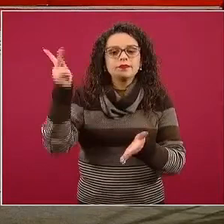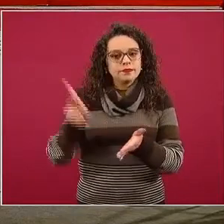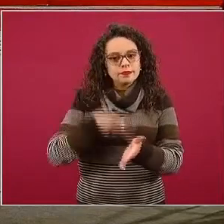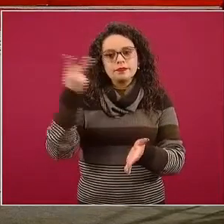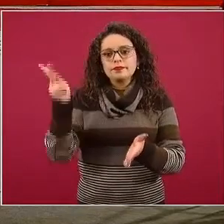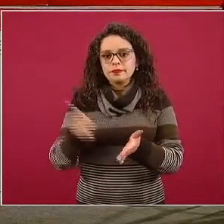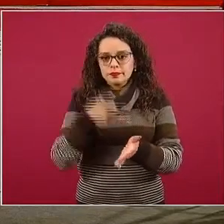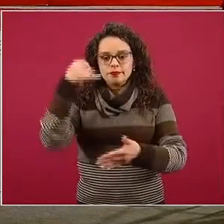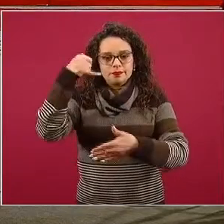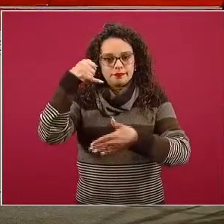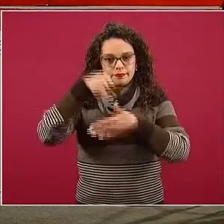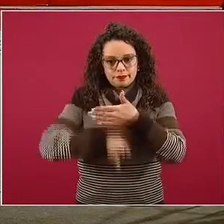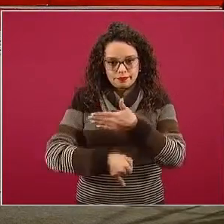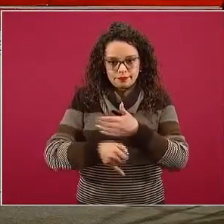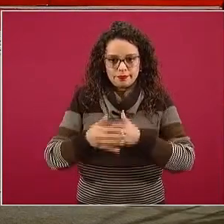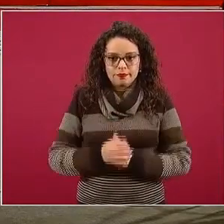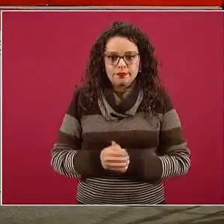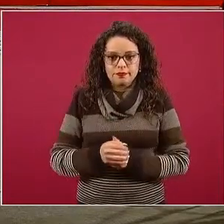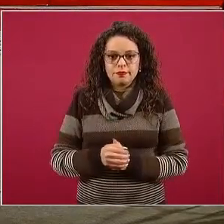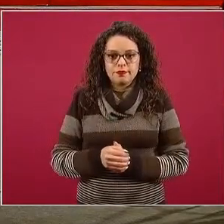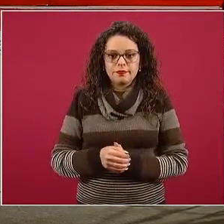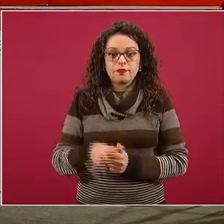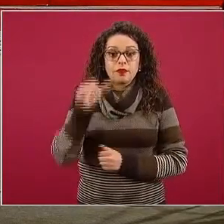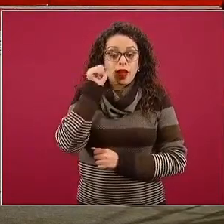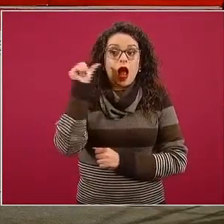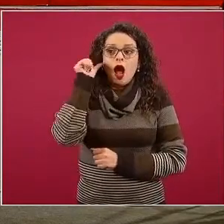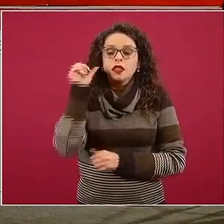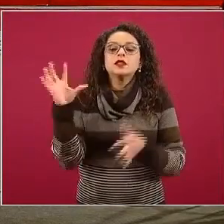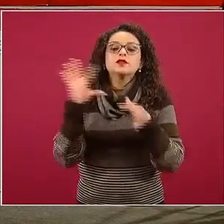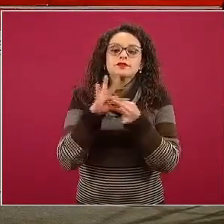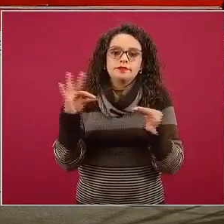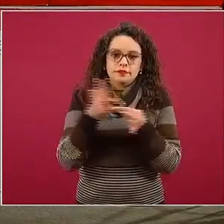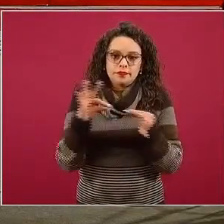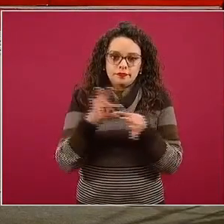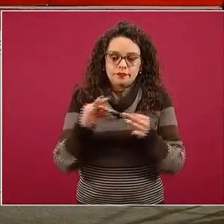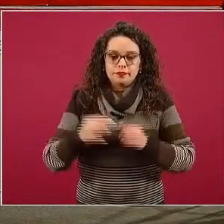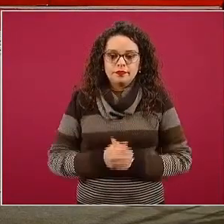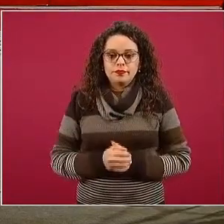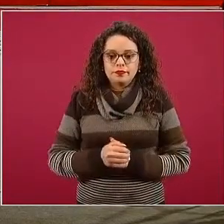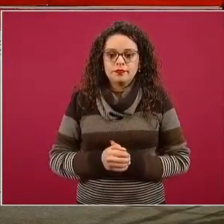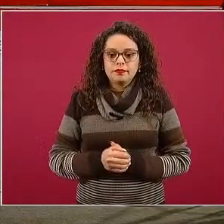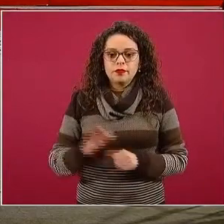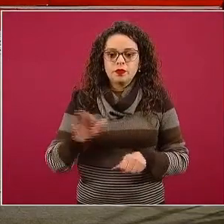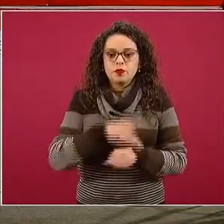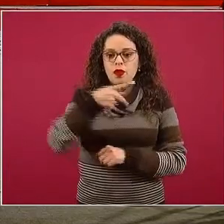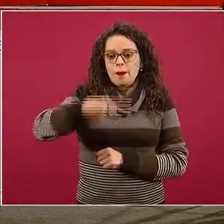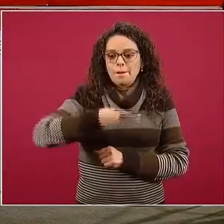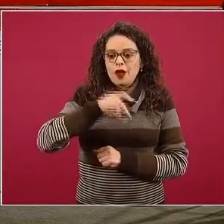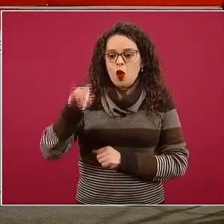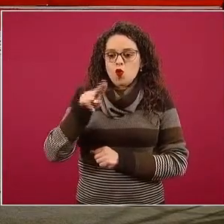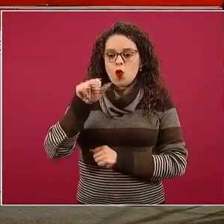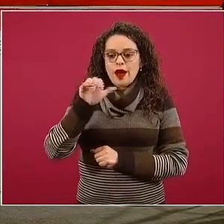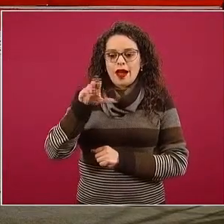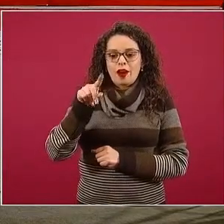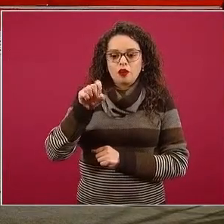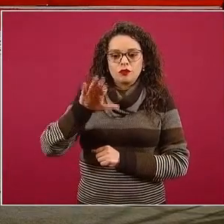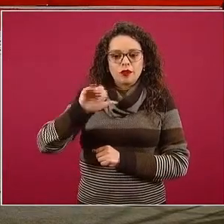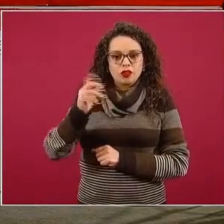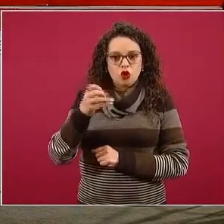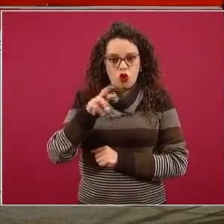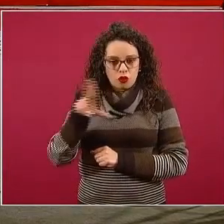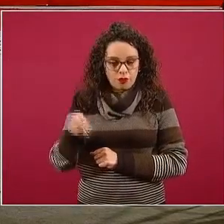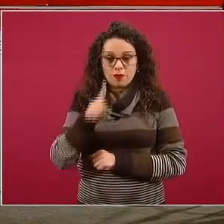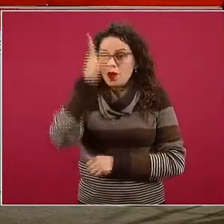vez, hace 24 horas lo comentamos, a propósito de una amable pregunta de Juan Carlos Machorro, no basta con realizar